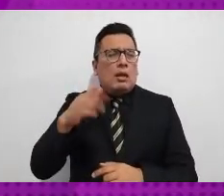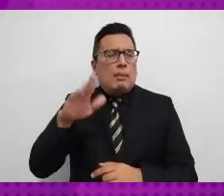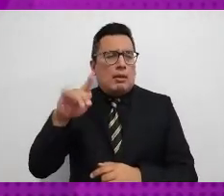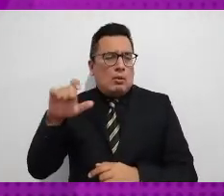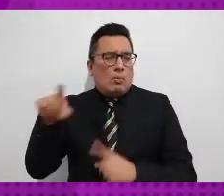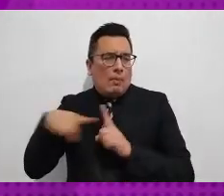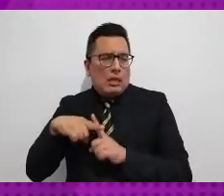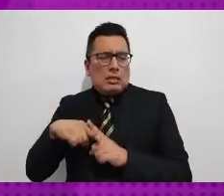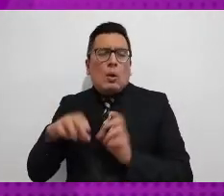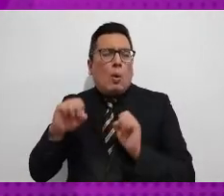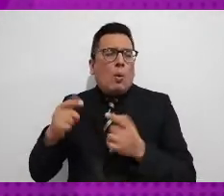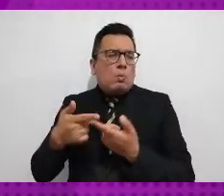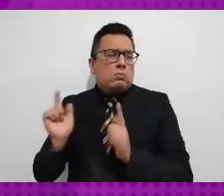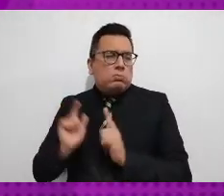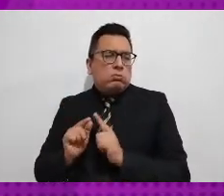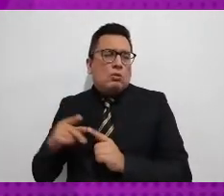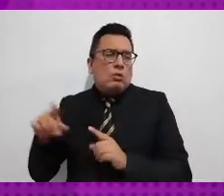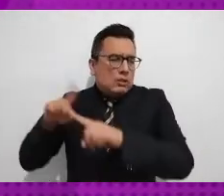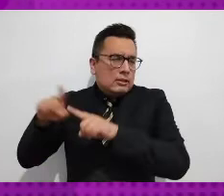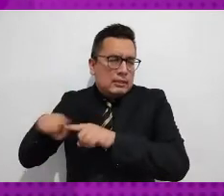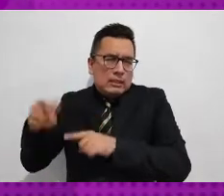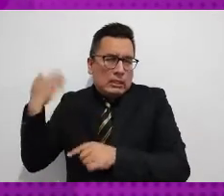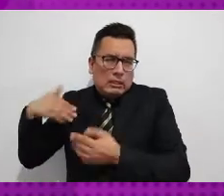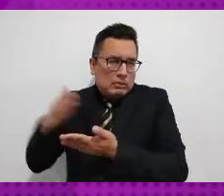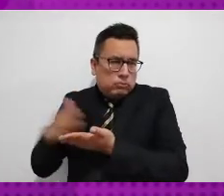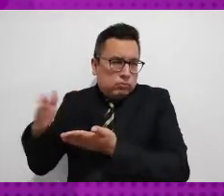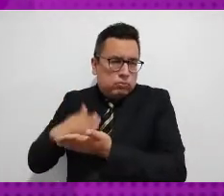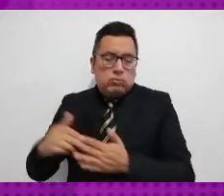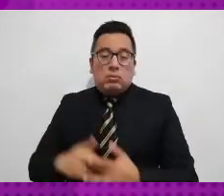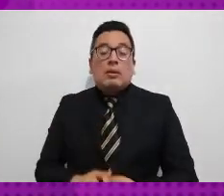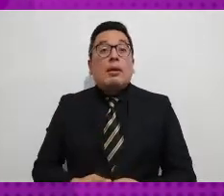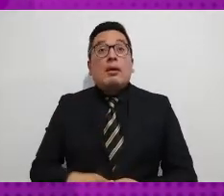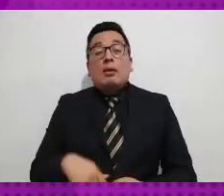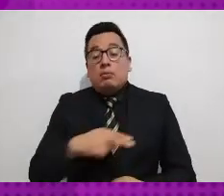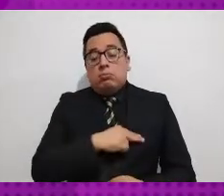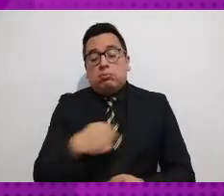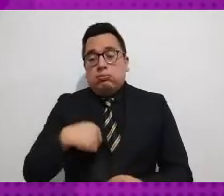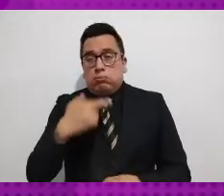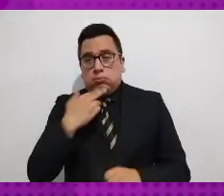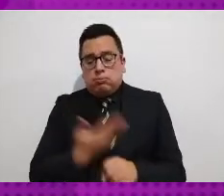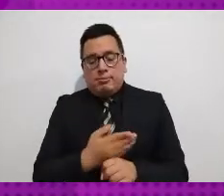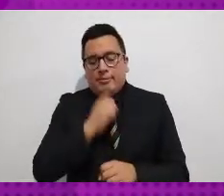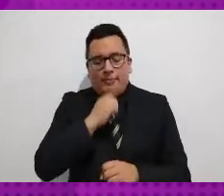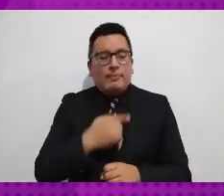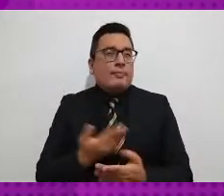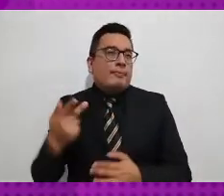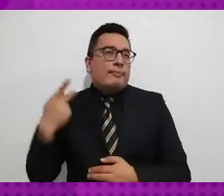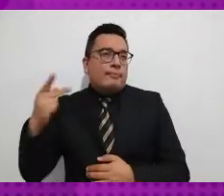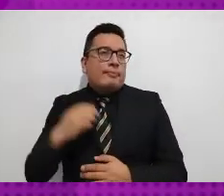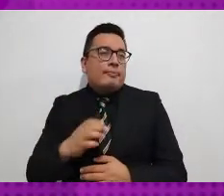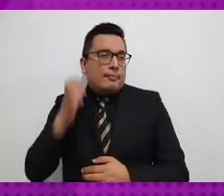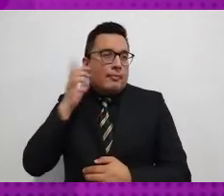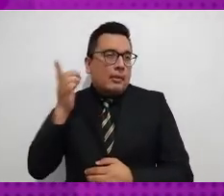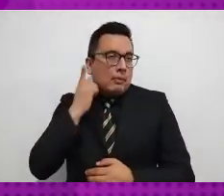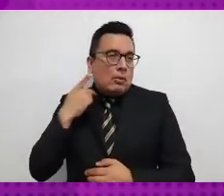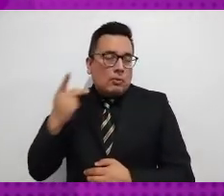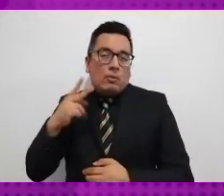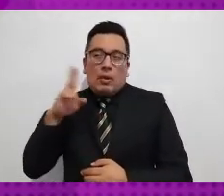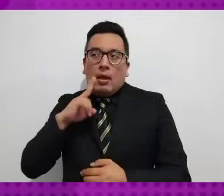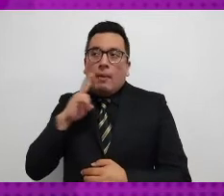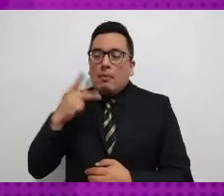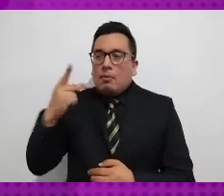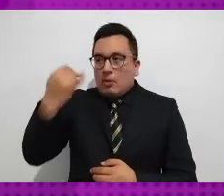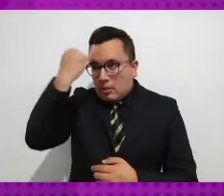primer momento. El Congreso tendrá que decirnos cómo ellos van a hacer sus propias acciones afirmativas en materia electoral dentro del Código Electoral u otras